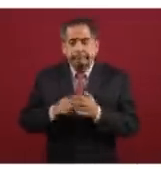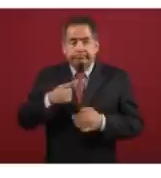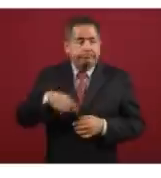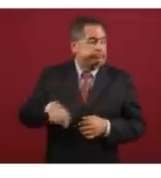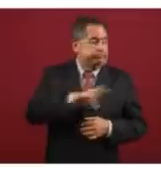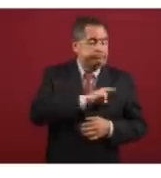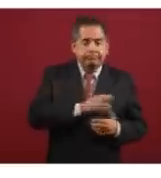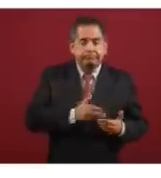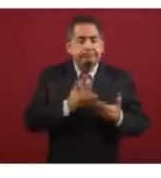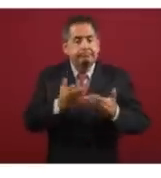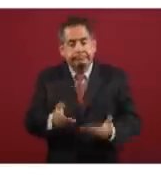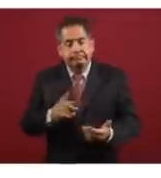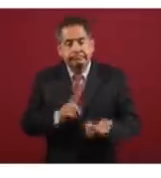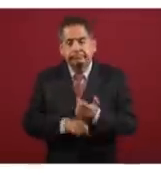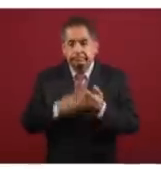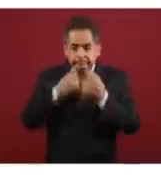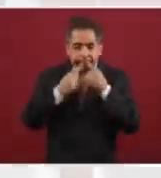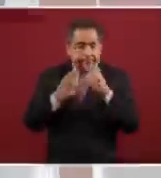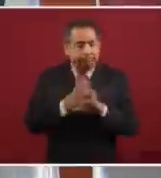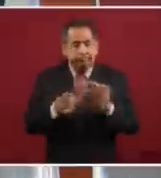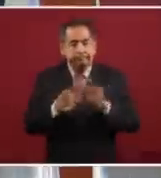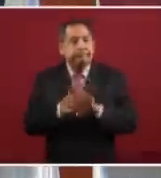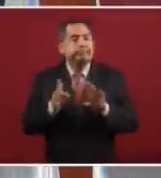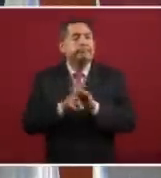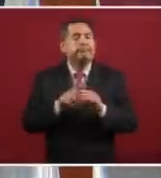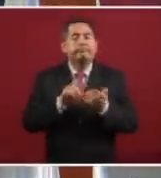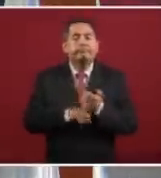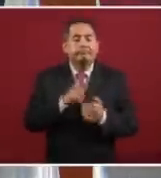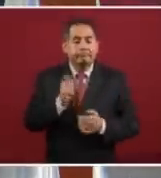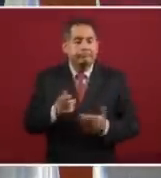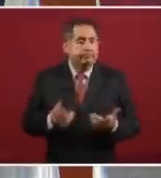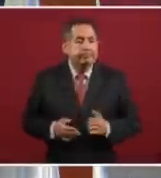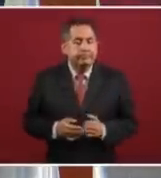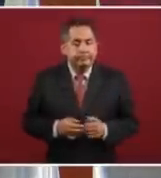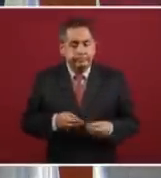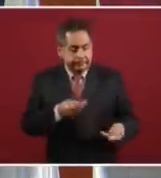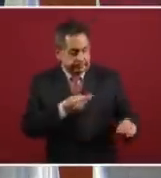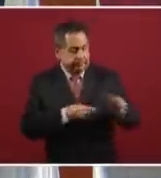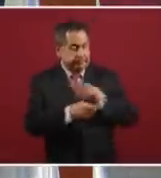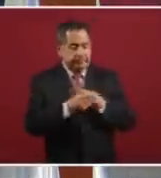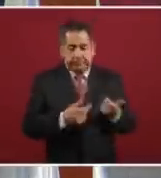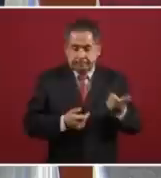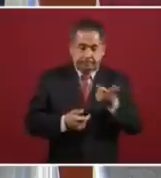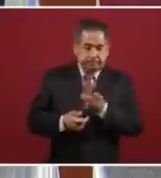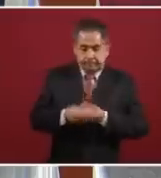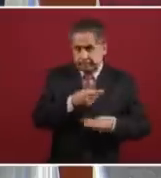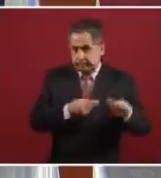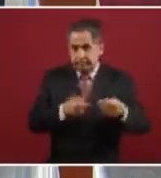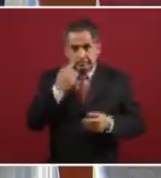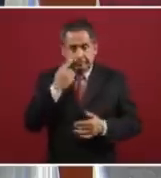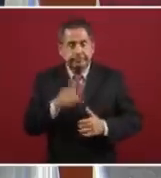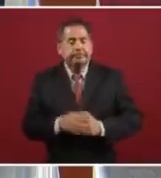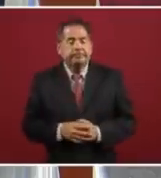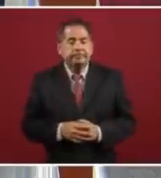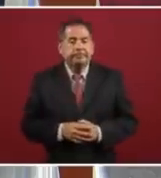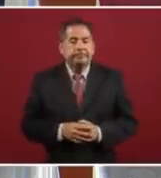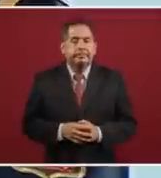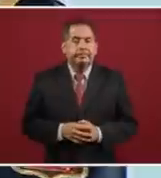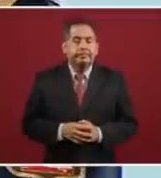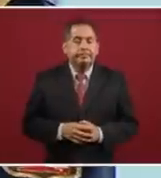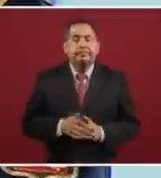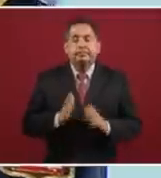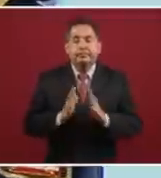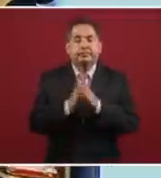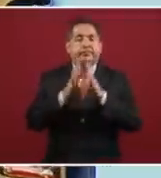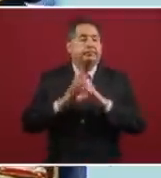privada que proporcionan por lo que se canjea esta arma. Han